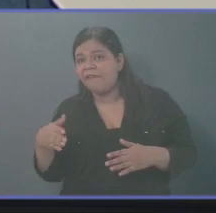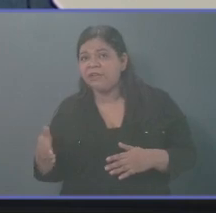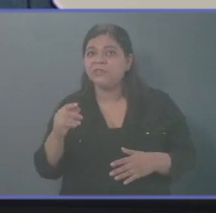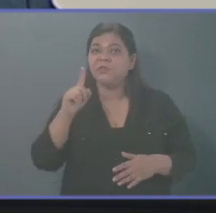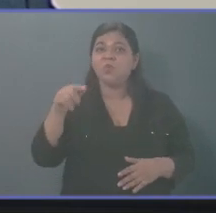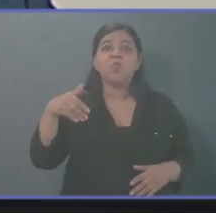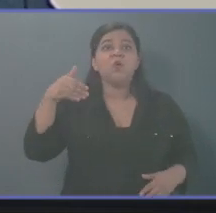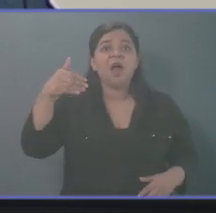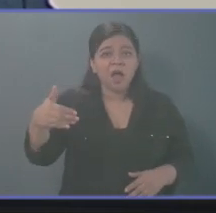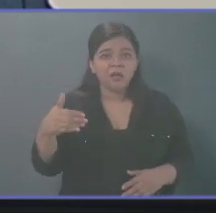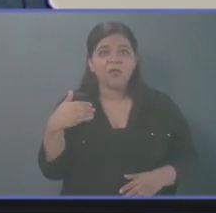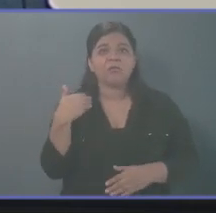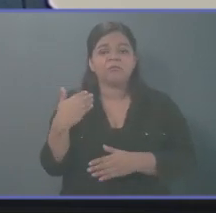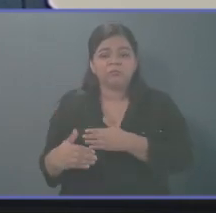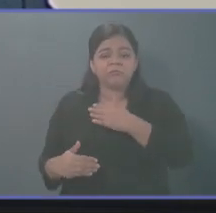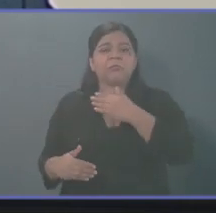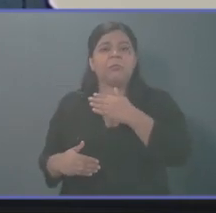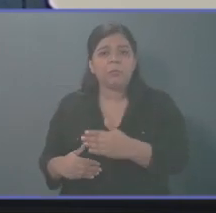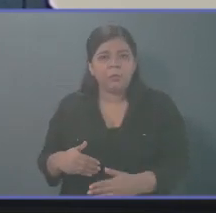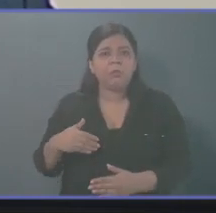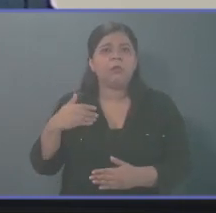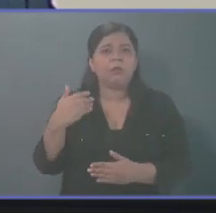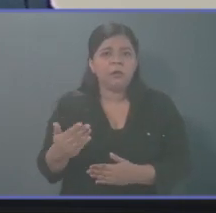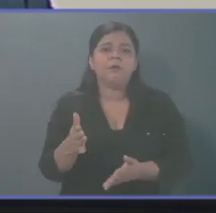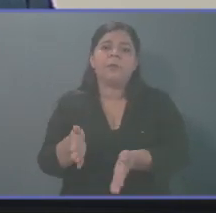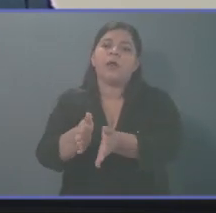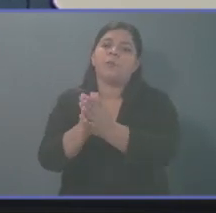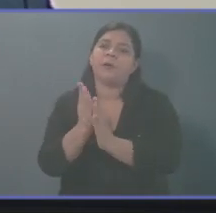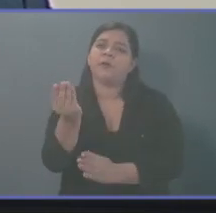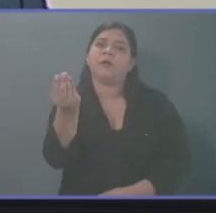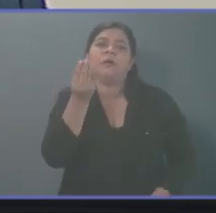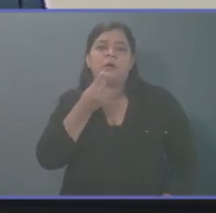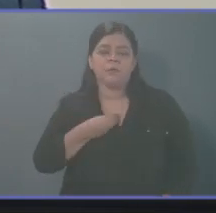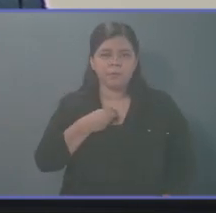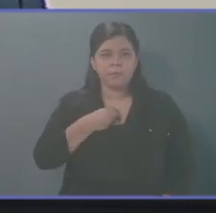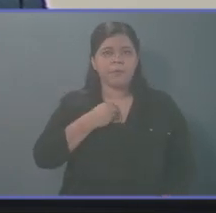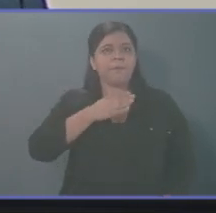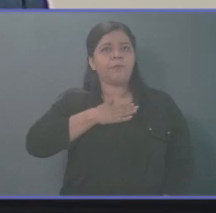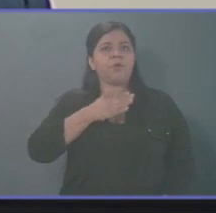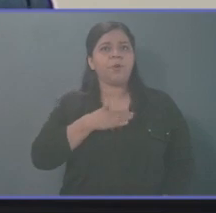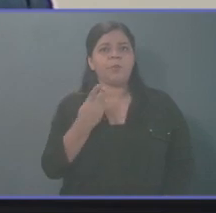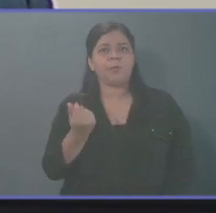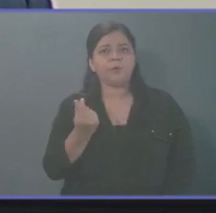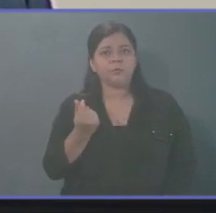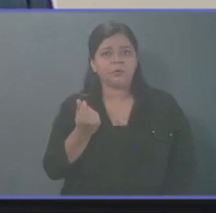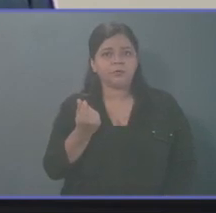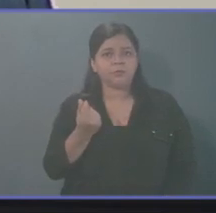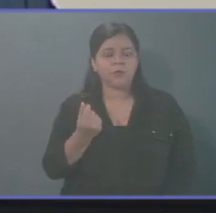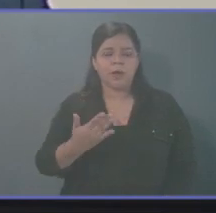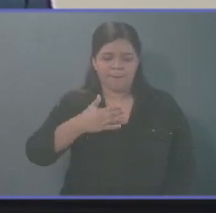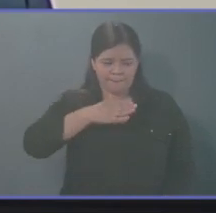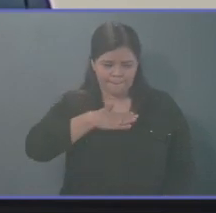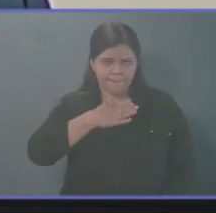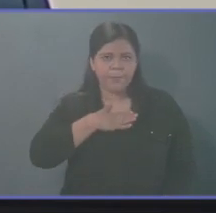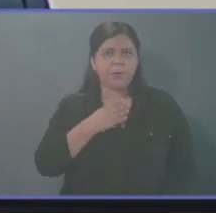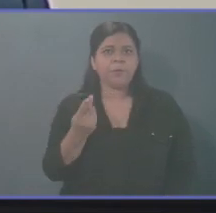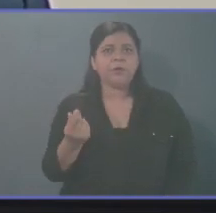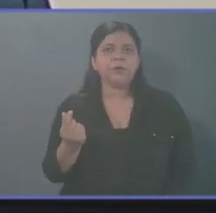año haciendo el trámite para poder disponer de su pensión, para poder disponer de su